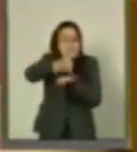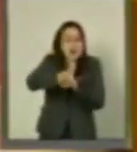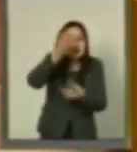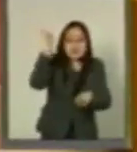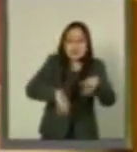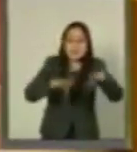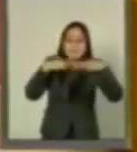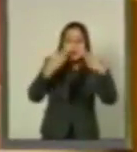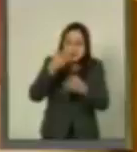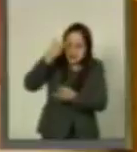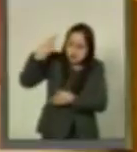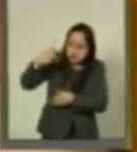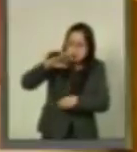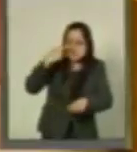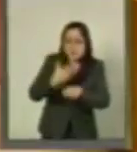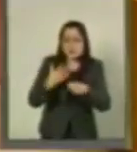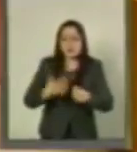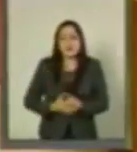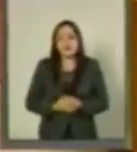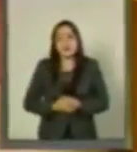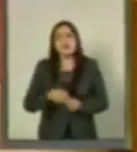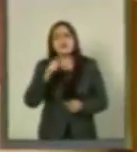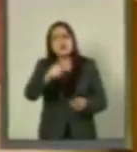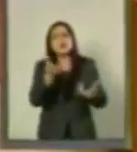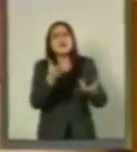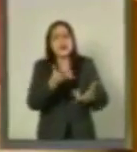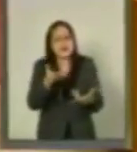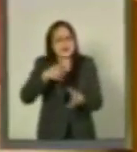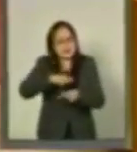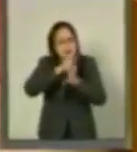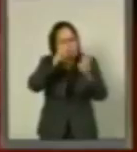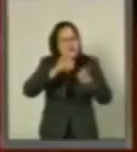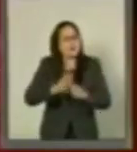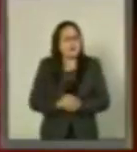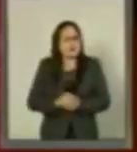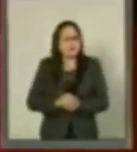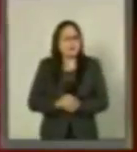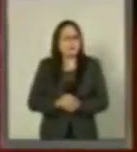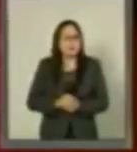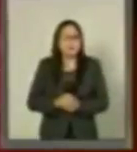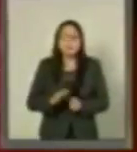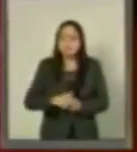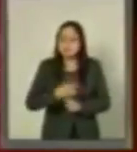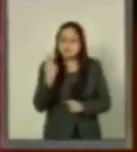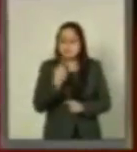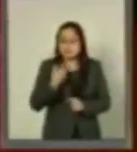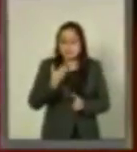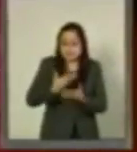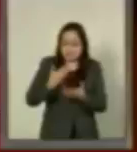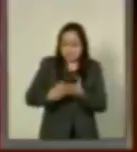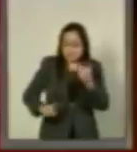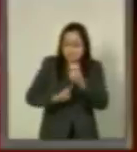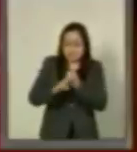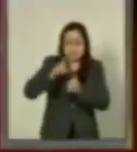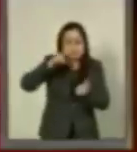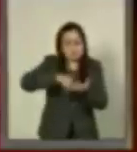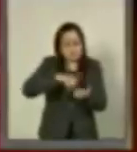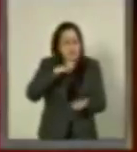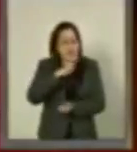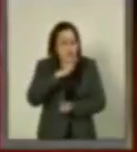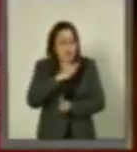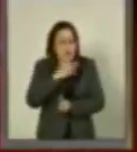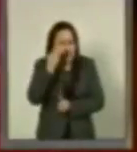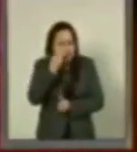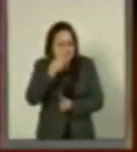el narcotráfico. ¿Y qué están haciendo al respecto? Porque es parte de los problemas que se tienen ahora